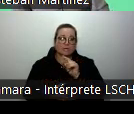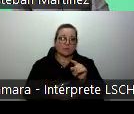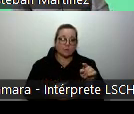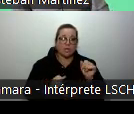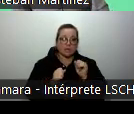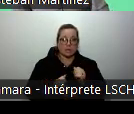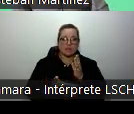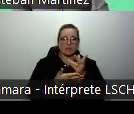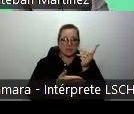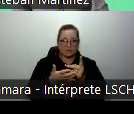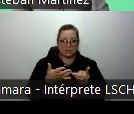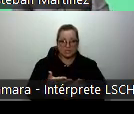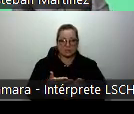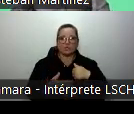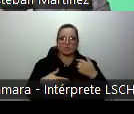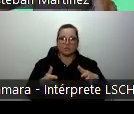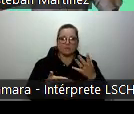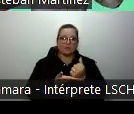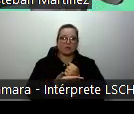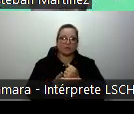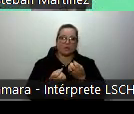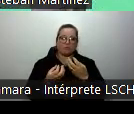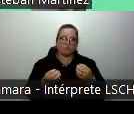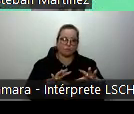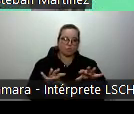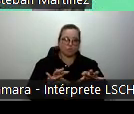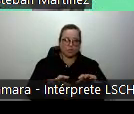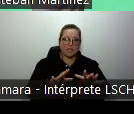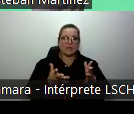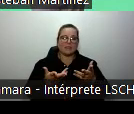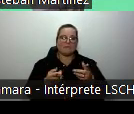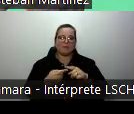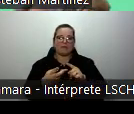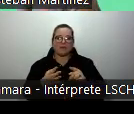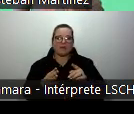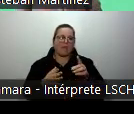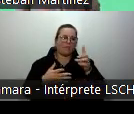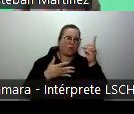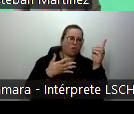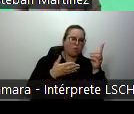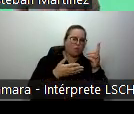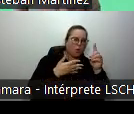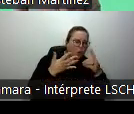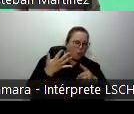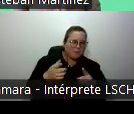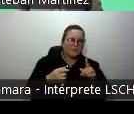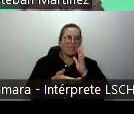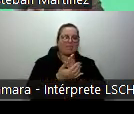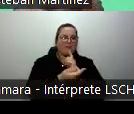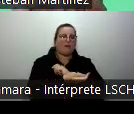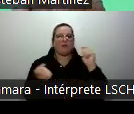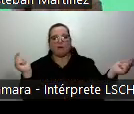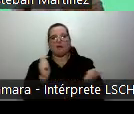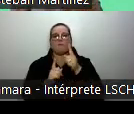rediseñar yo me he encontrado con mucha gente que hace planes de acción actividades muy documentadas y después de un mes las tienen que ajustar completas